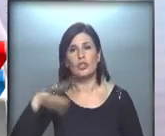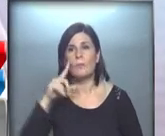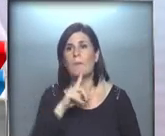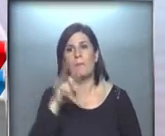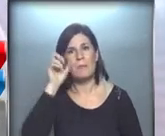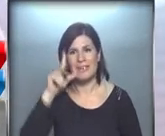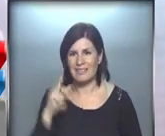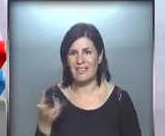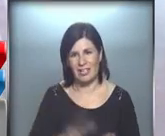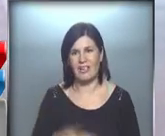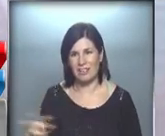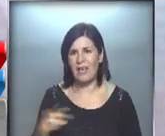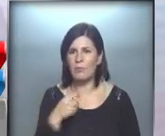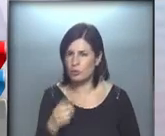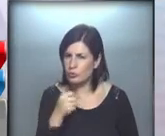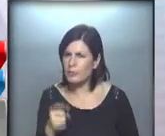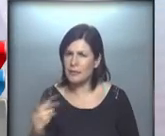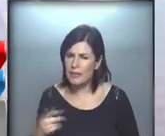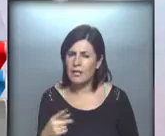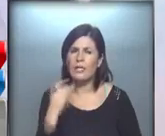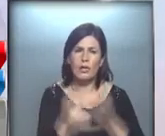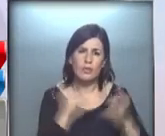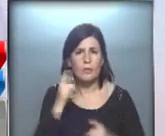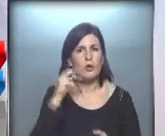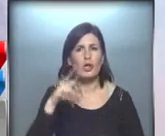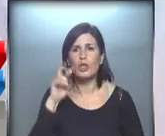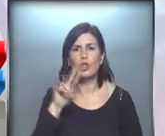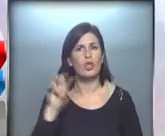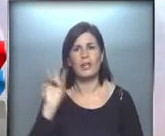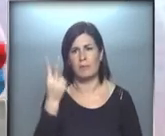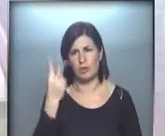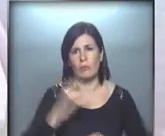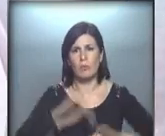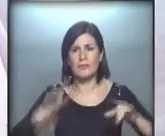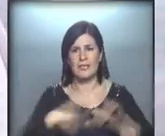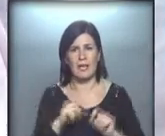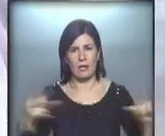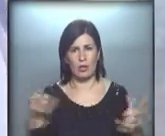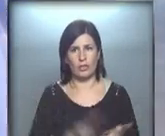información de último momento, la muerte de Julio Grondona. Hacemos la pausa y enseguida estamos de vuelta.